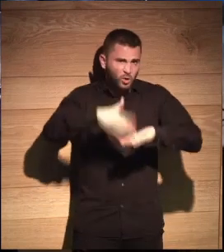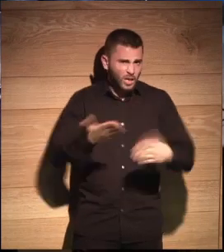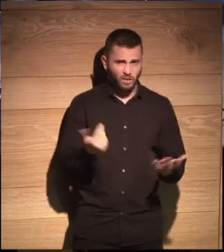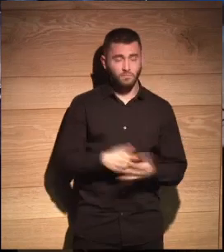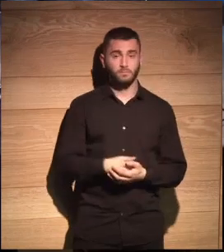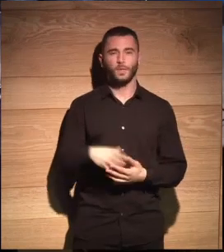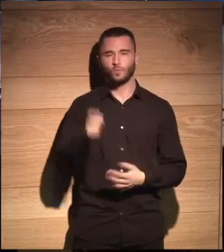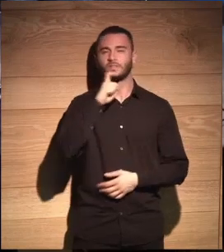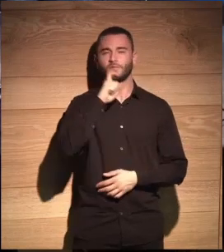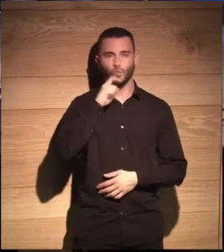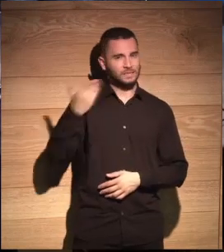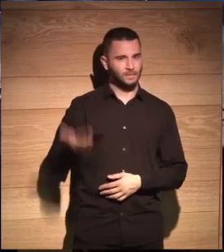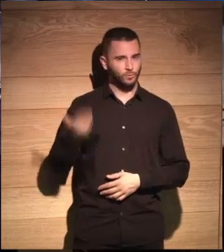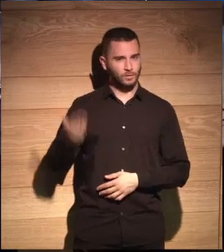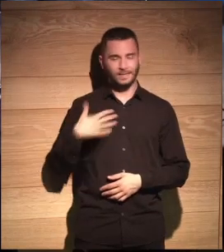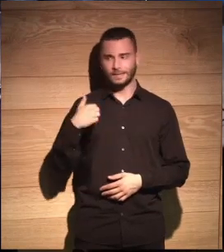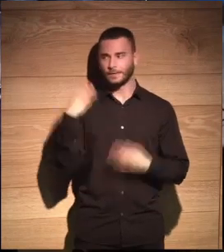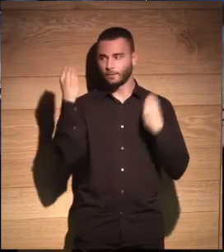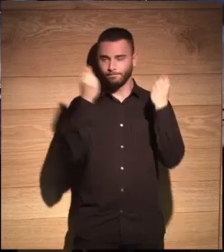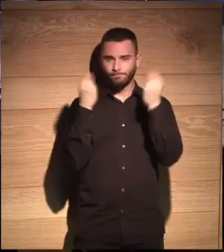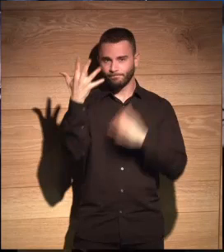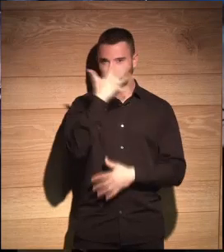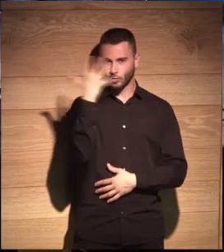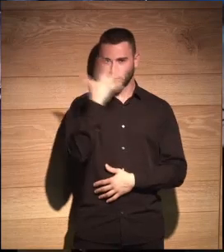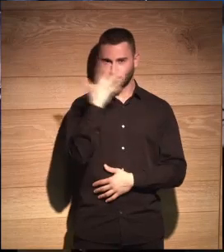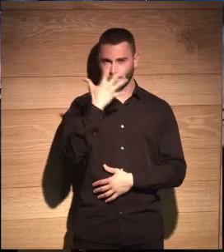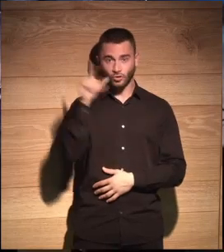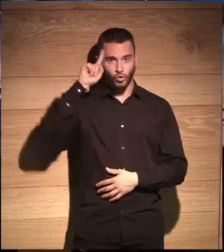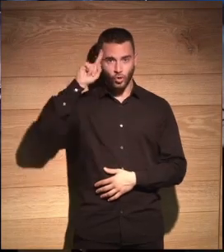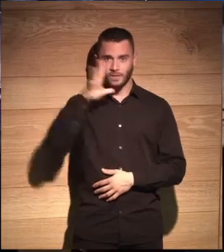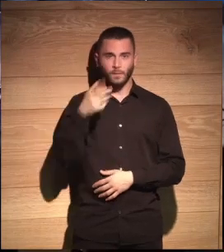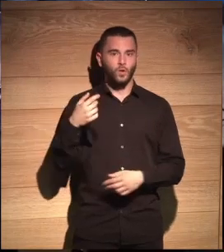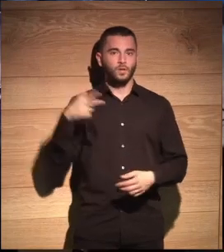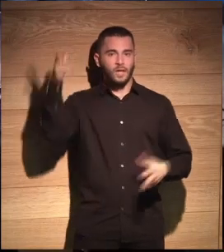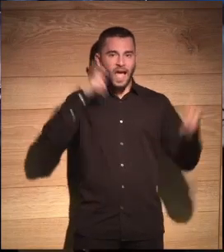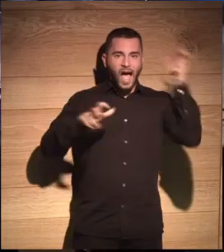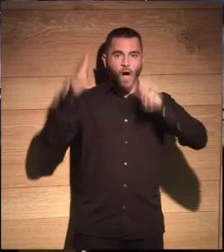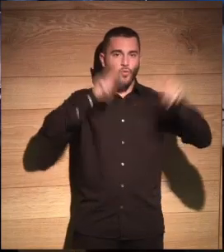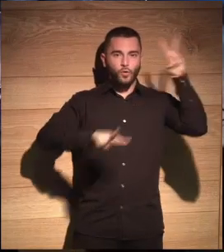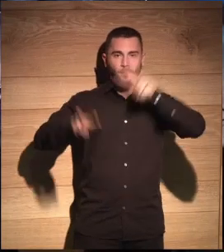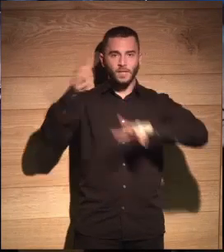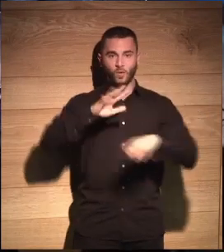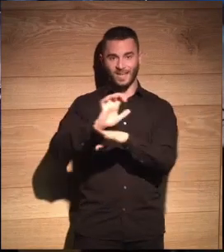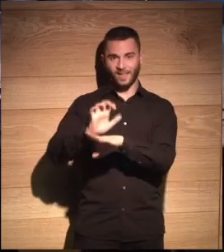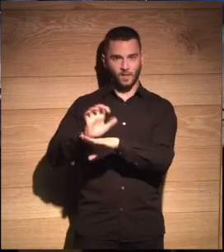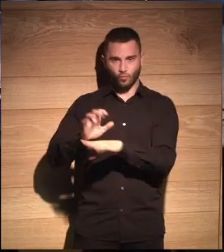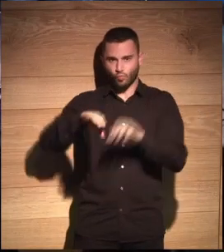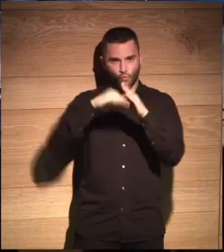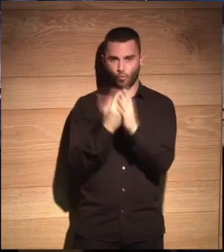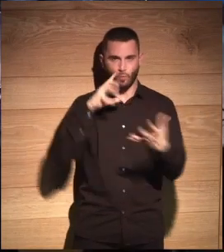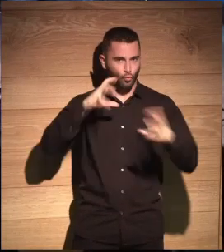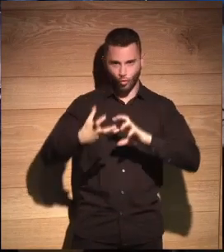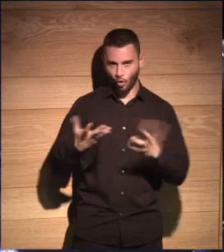grande y de hecho sospecho, no lo sé, porque el mundo del audiovisual y del cine es muy loco y